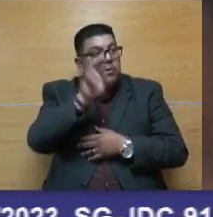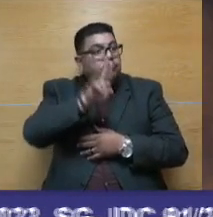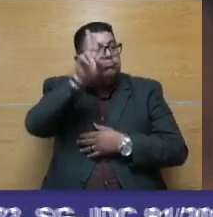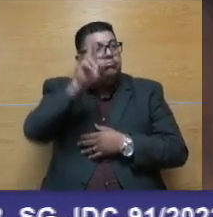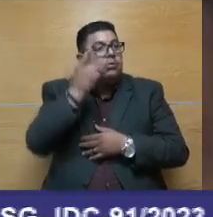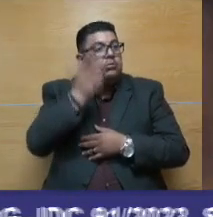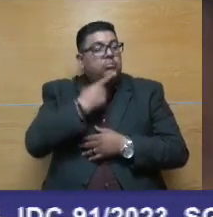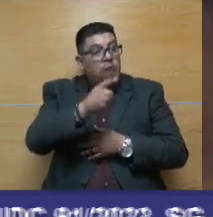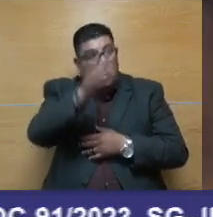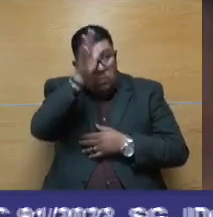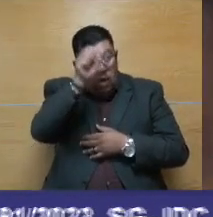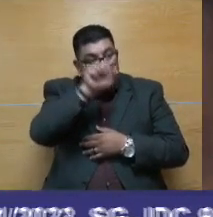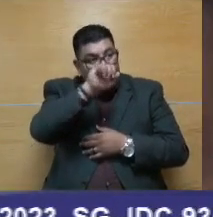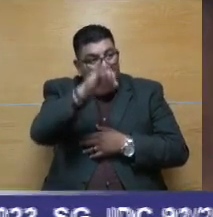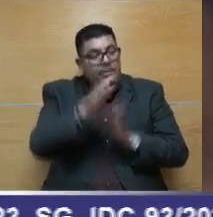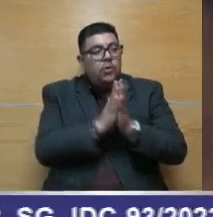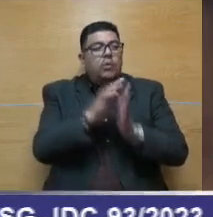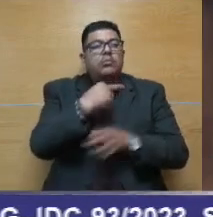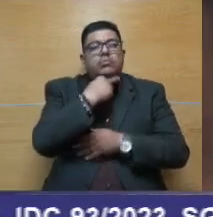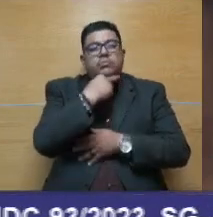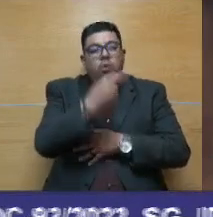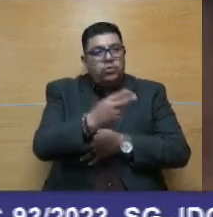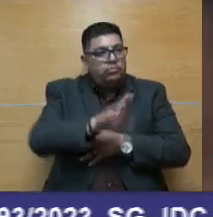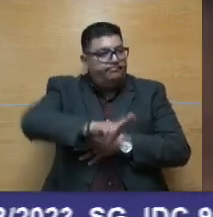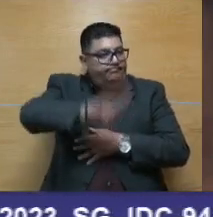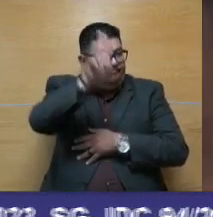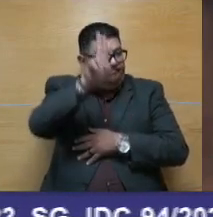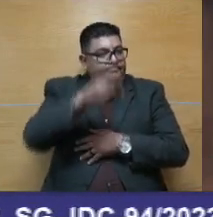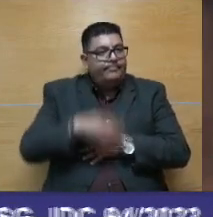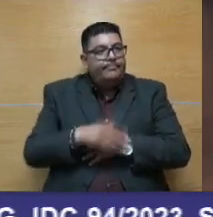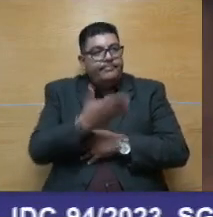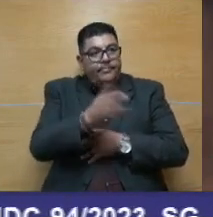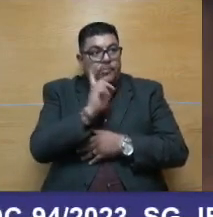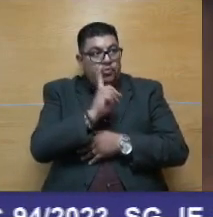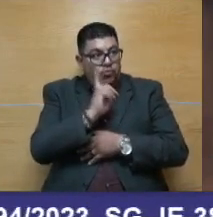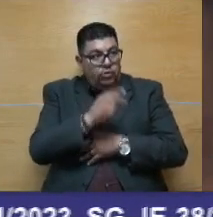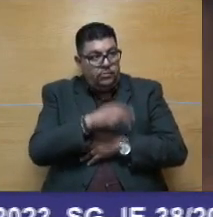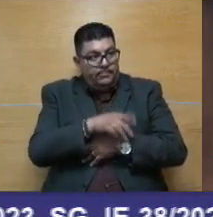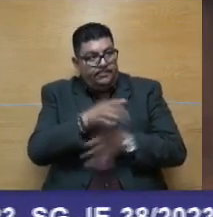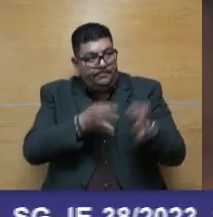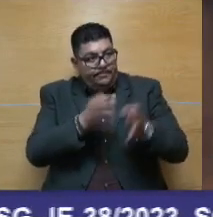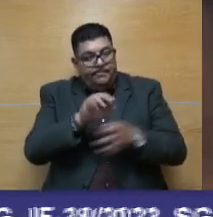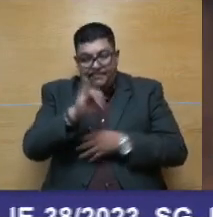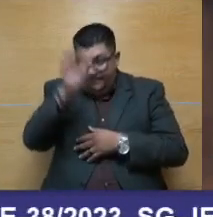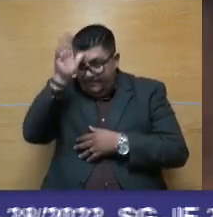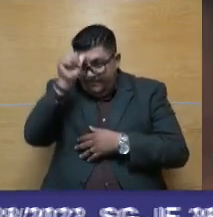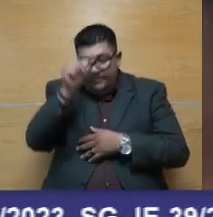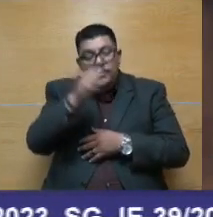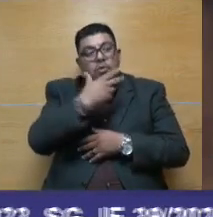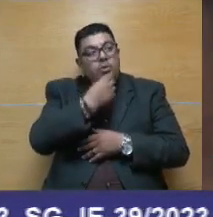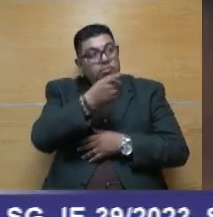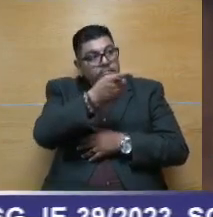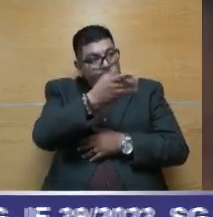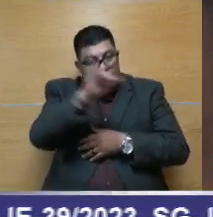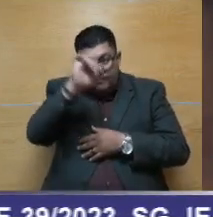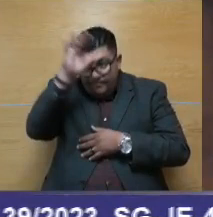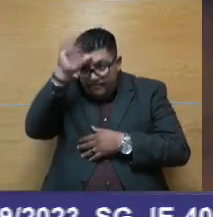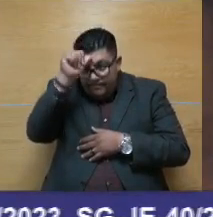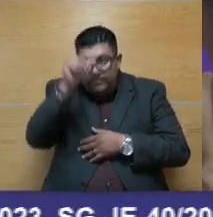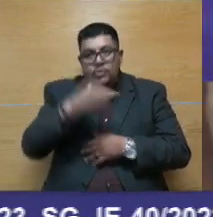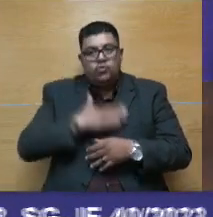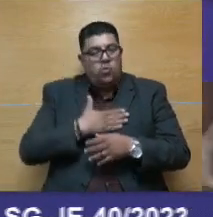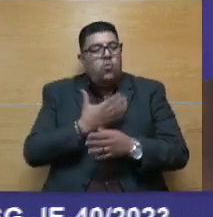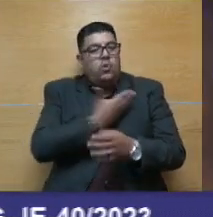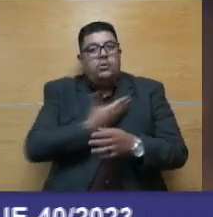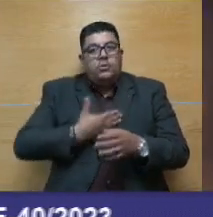discutir resolver los asuntos si hay conformidad por favor manifestemos lo I voz magistrada a favor magistrado a favor Yo también estoy a favor Por